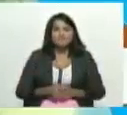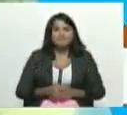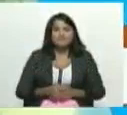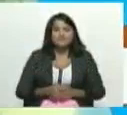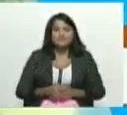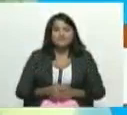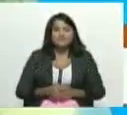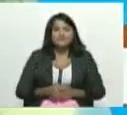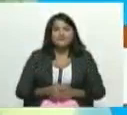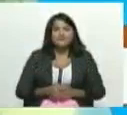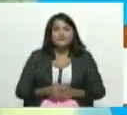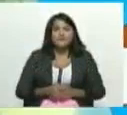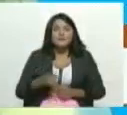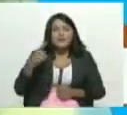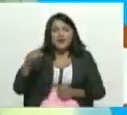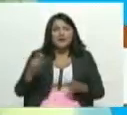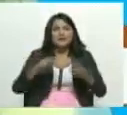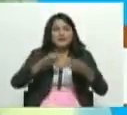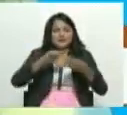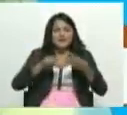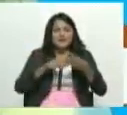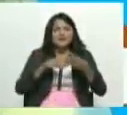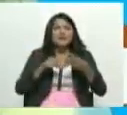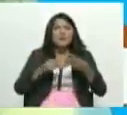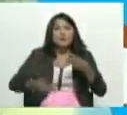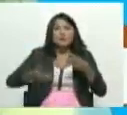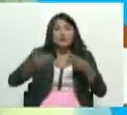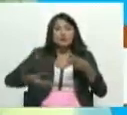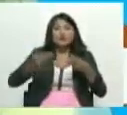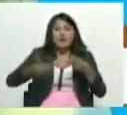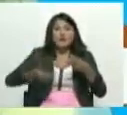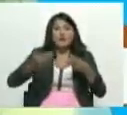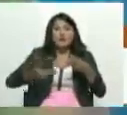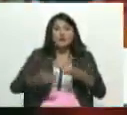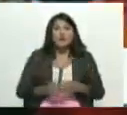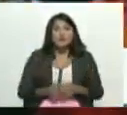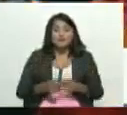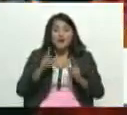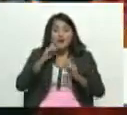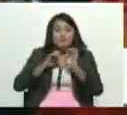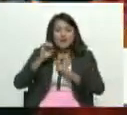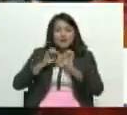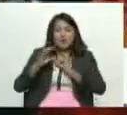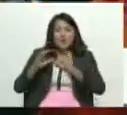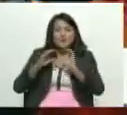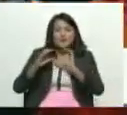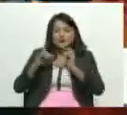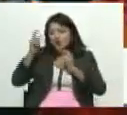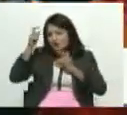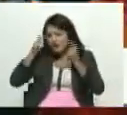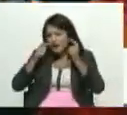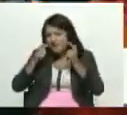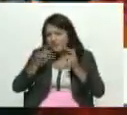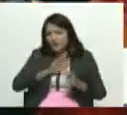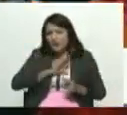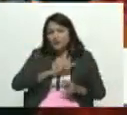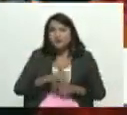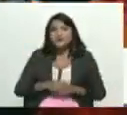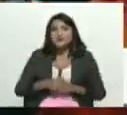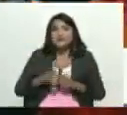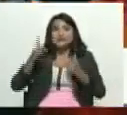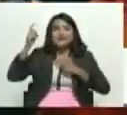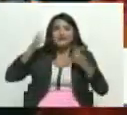yo creo que hay tres aspectos que destacar para evaluar la comunicación ahora sobre la comunicación chavista Chávez fue un